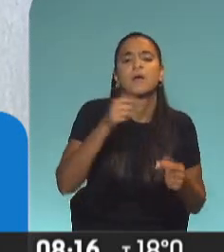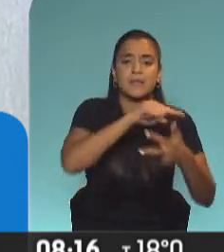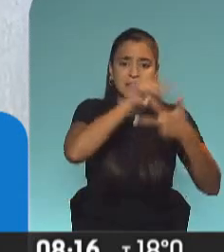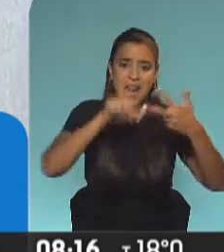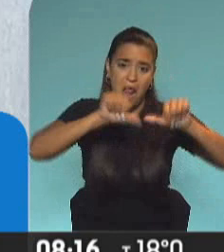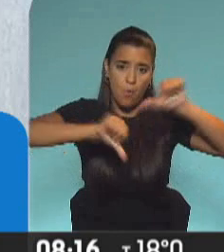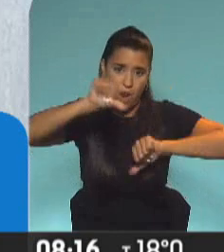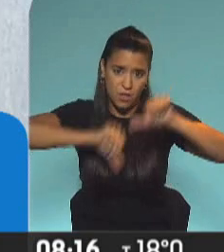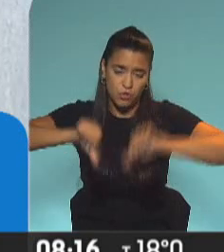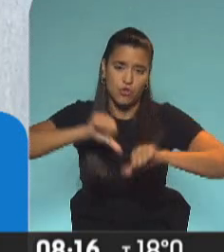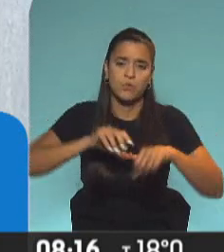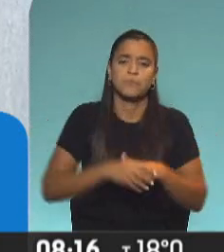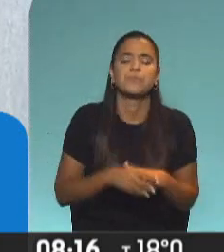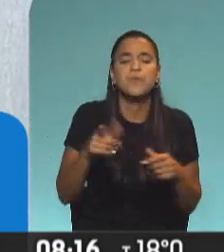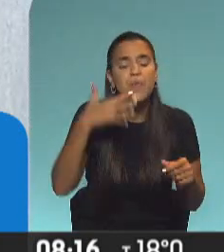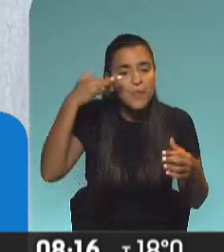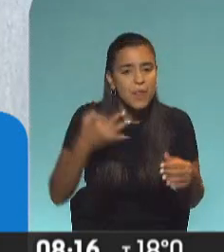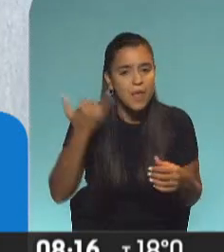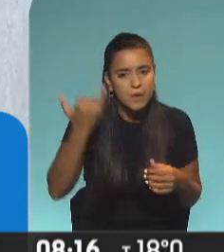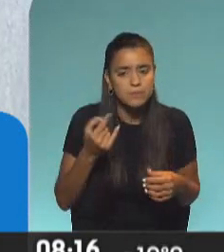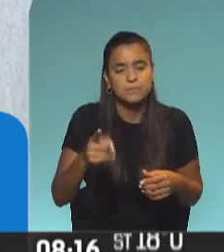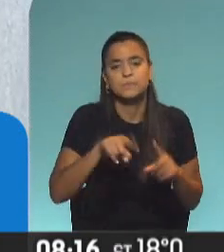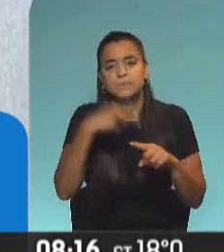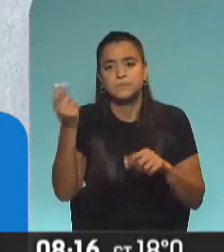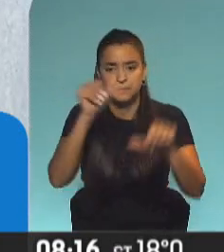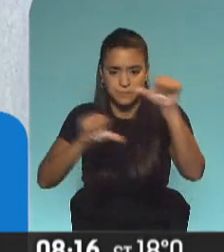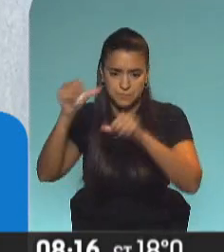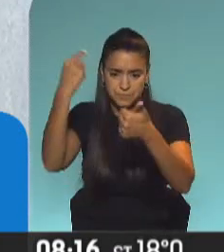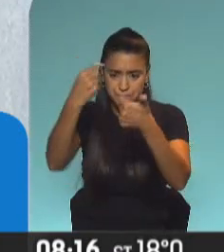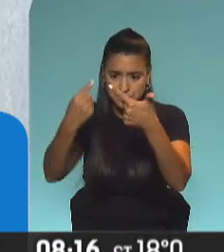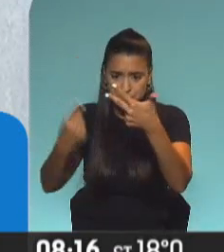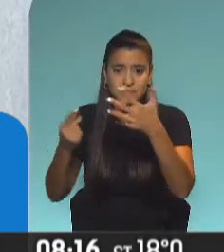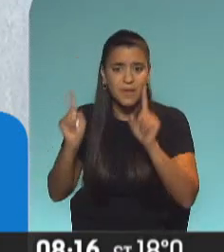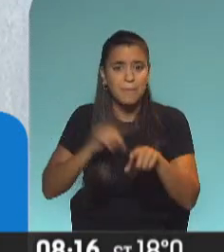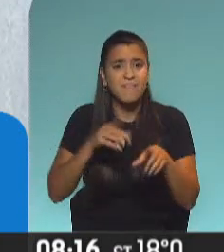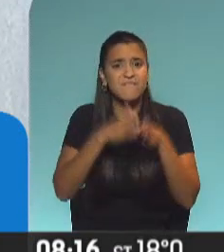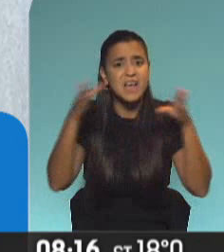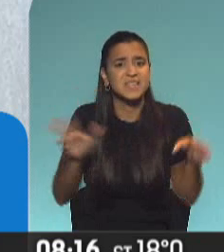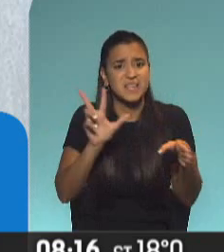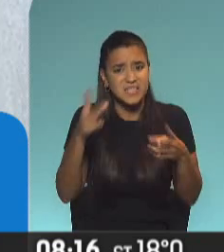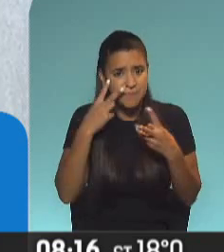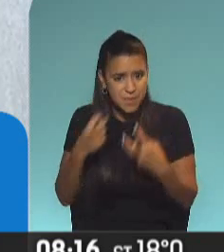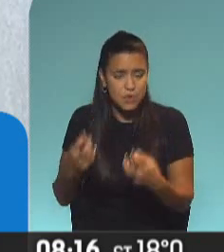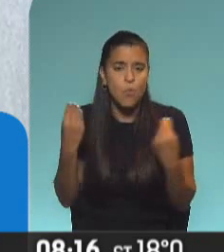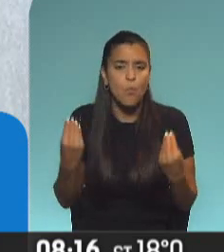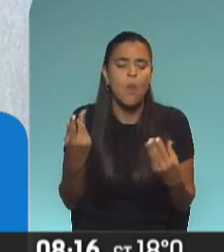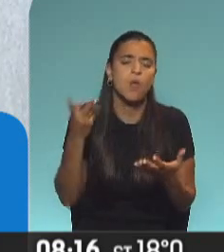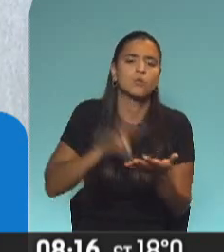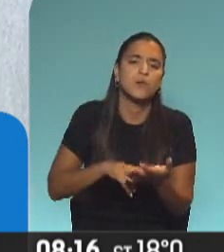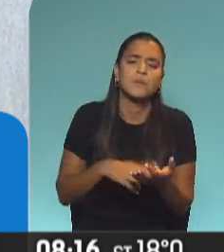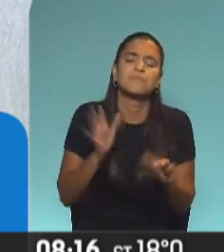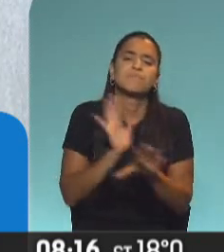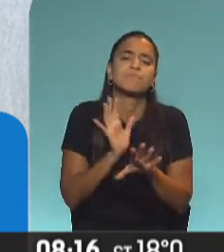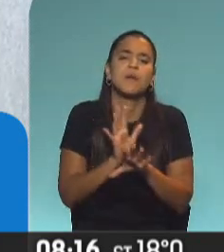Sputnik 5 o B. Lo cierto es que hay otros laboratorios que se encuentran también en la fase 3 de investigación. ¿Cuáles son? Repetimos